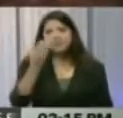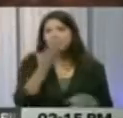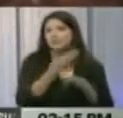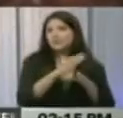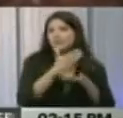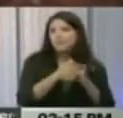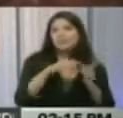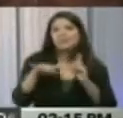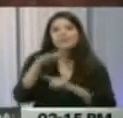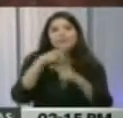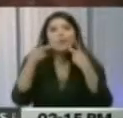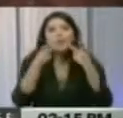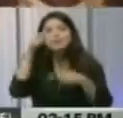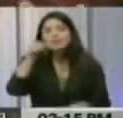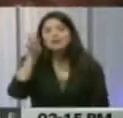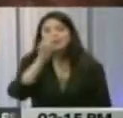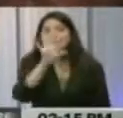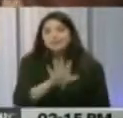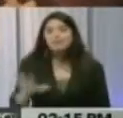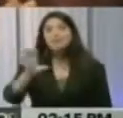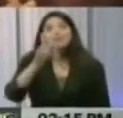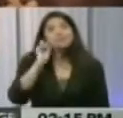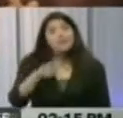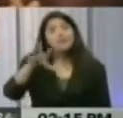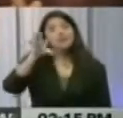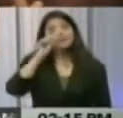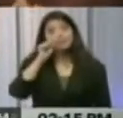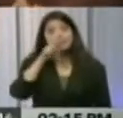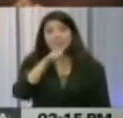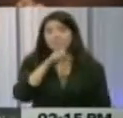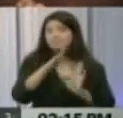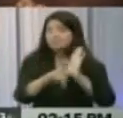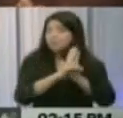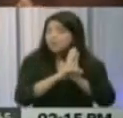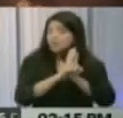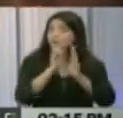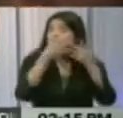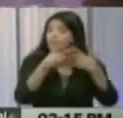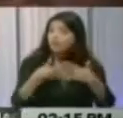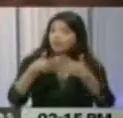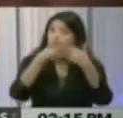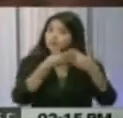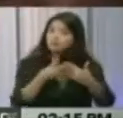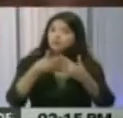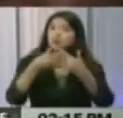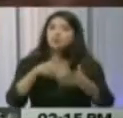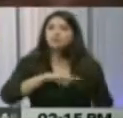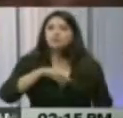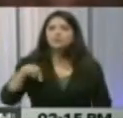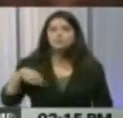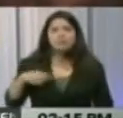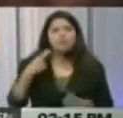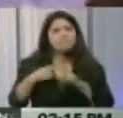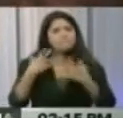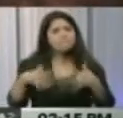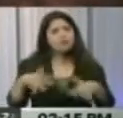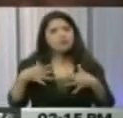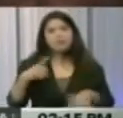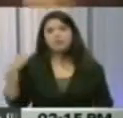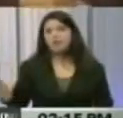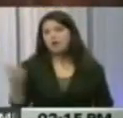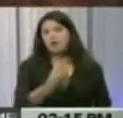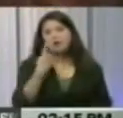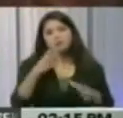de la realidad política de nuestro país, entiendan que esta amenaza nos pone a nosotros en peligro, a todos por